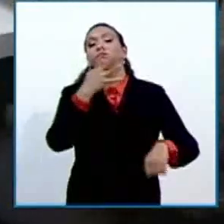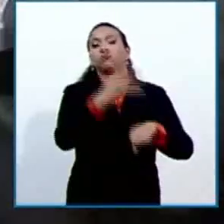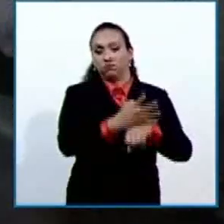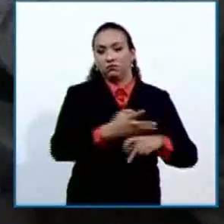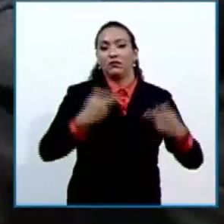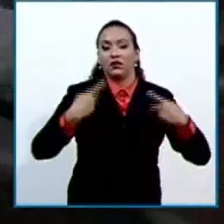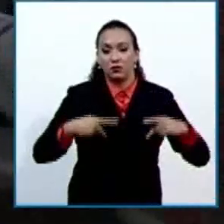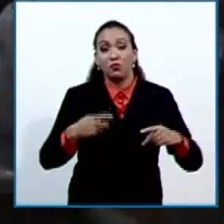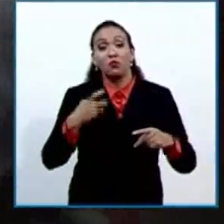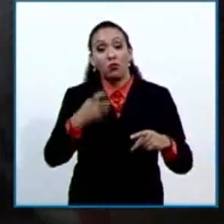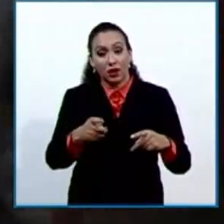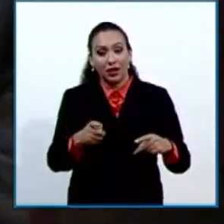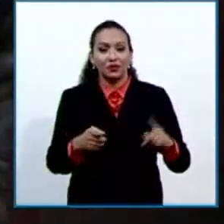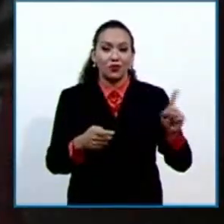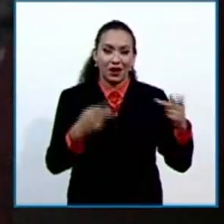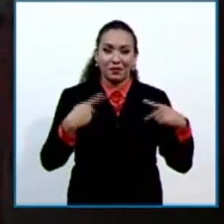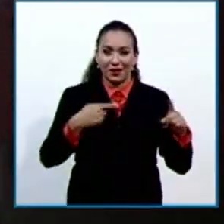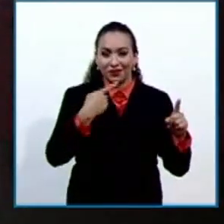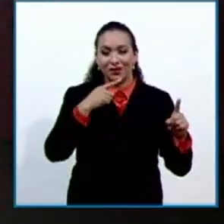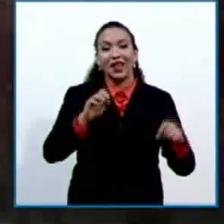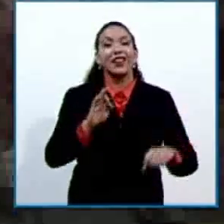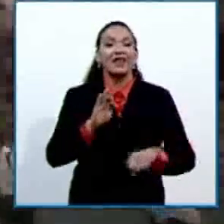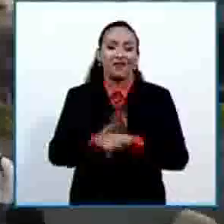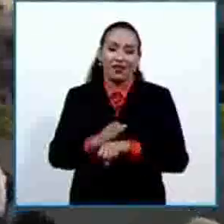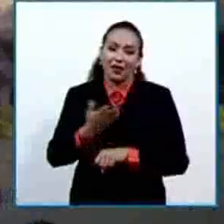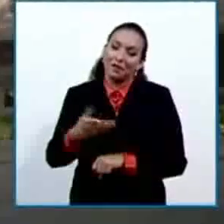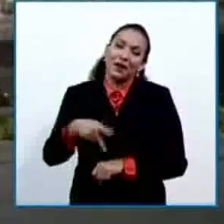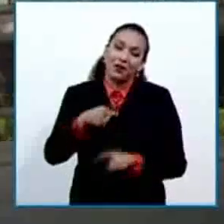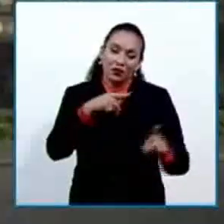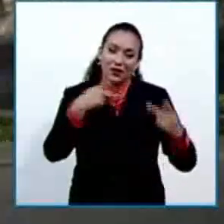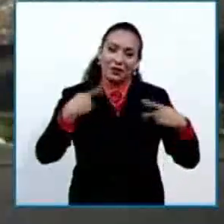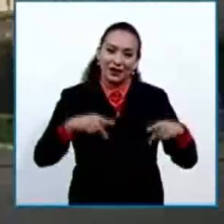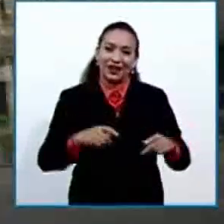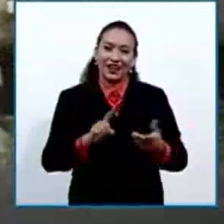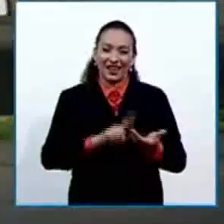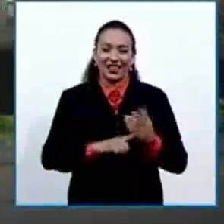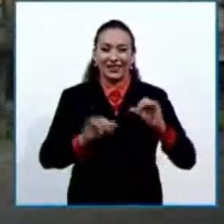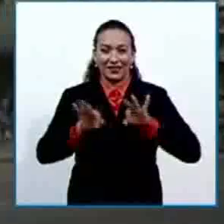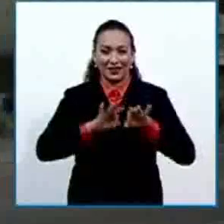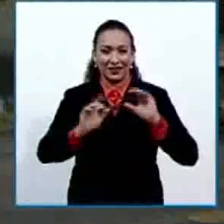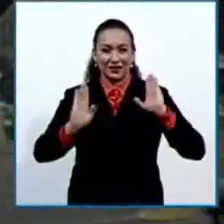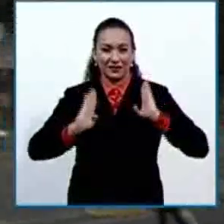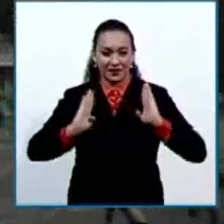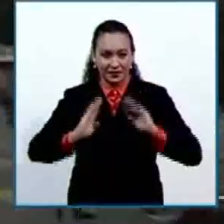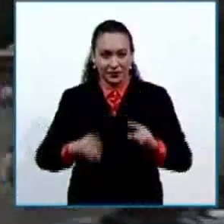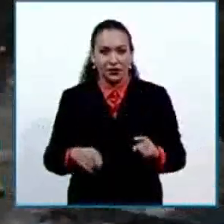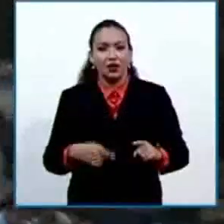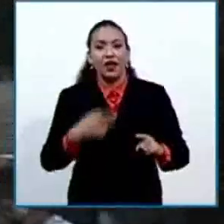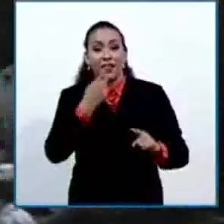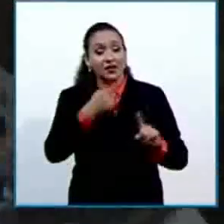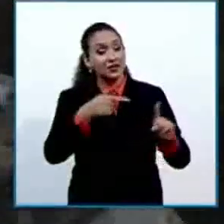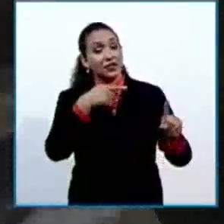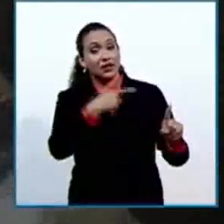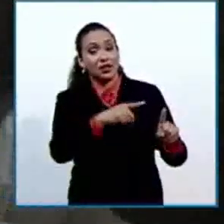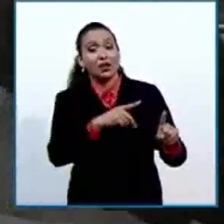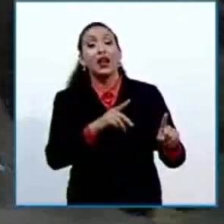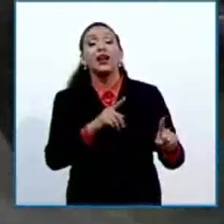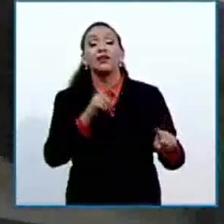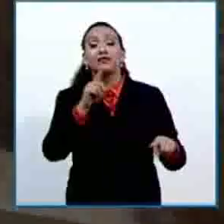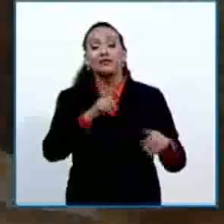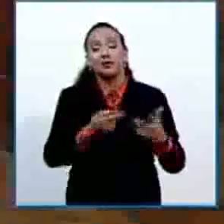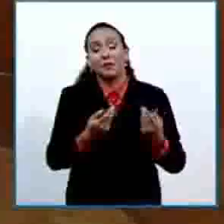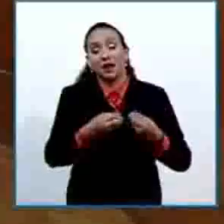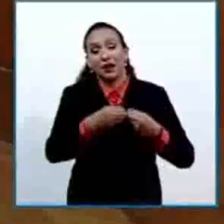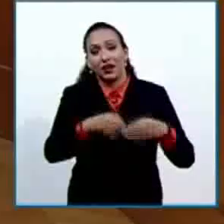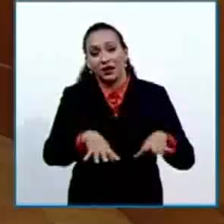el cual revocó el amparo concedido a un elemento de la Guardia Nacional que fue destituido por la pérdida de su arma y devolvió